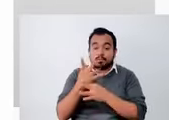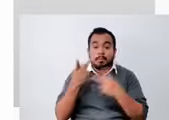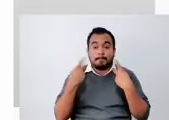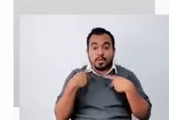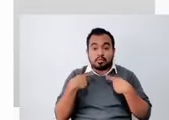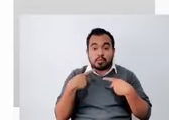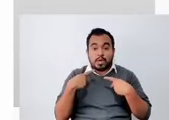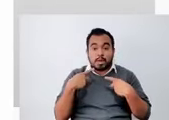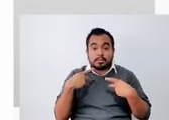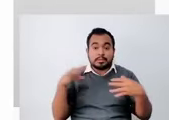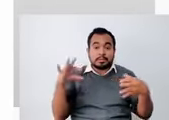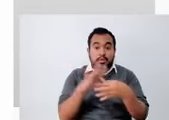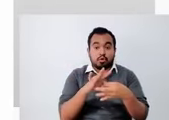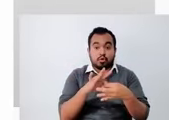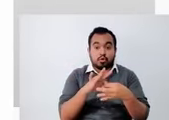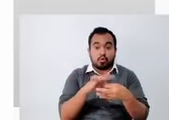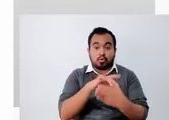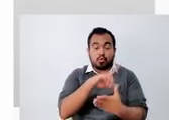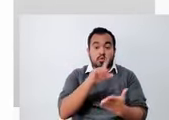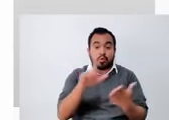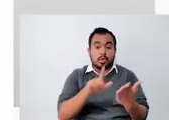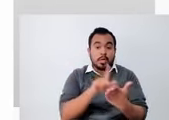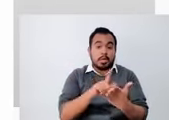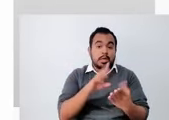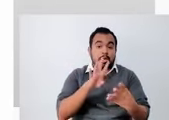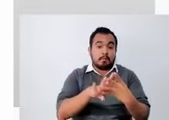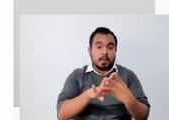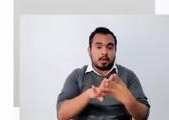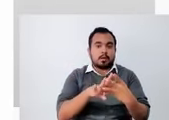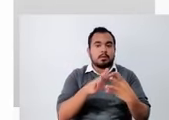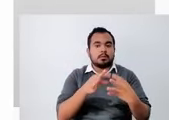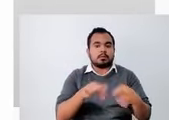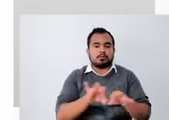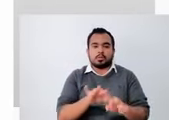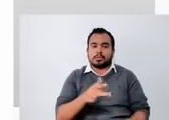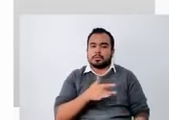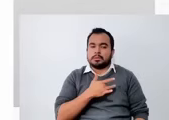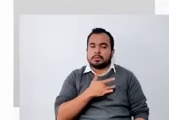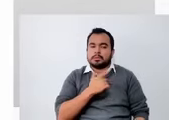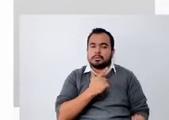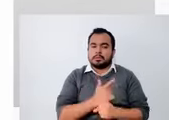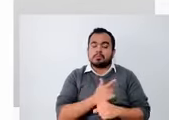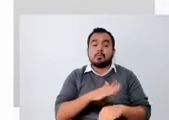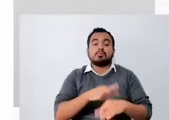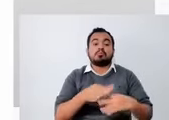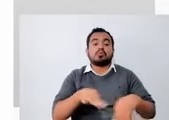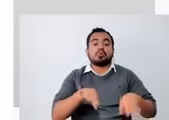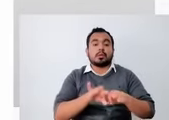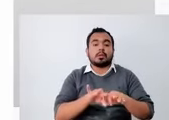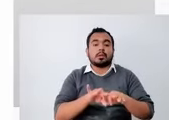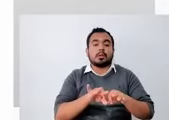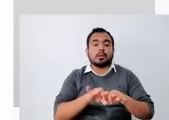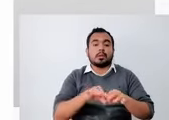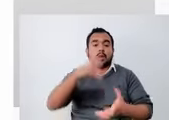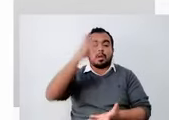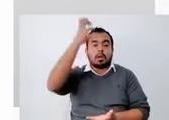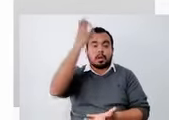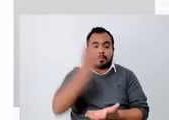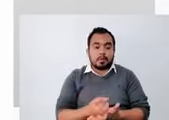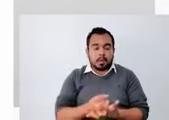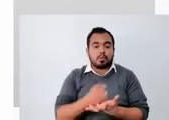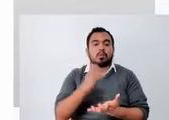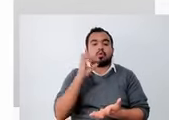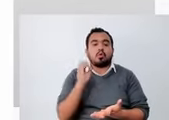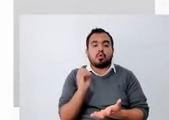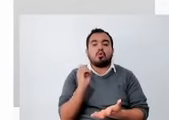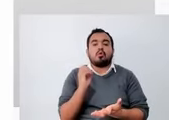derecho penal intuyen que es más importante la probabilidad que la gravedad. Como sabemos, Beccaria ni era jurista.